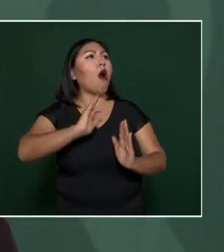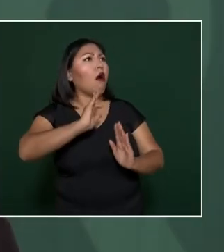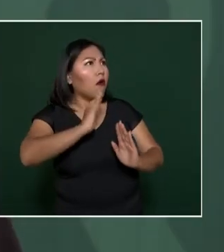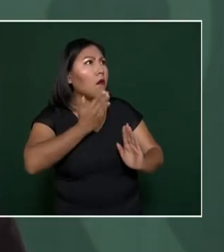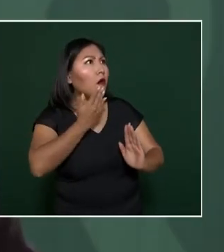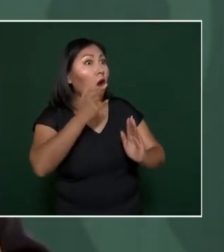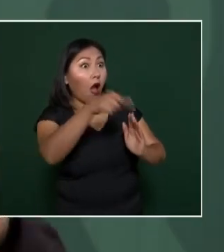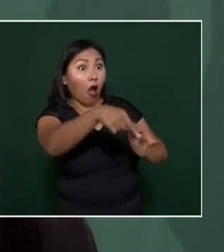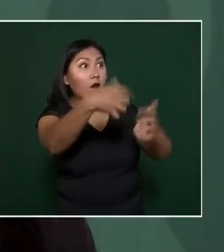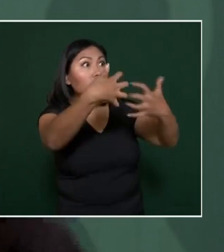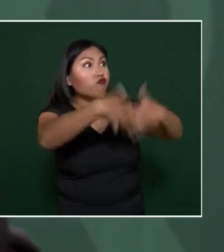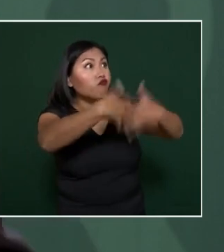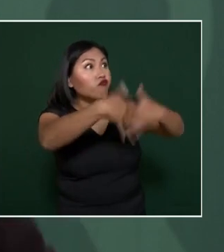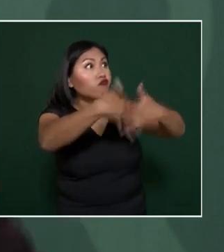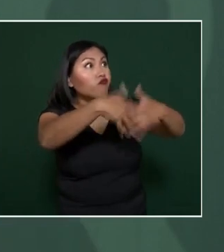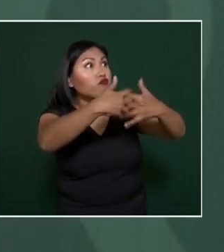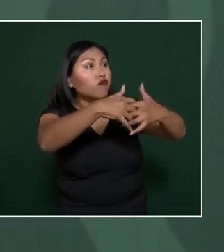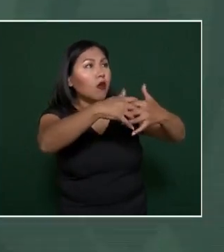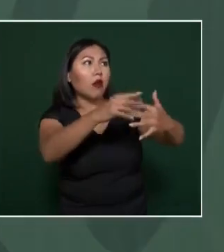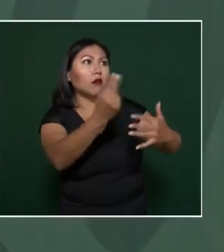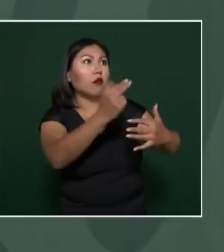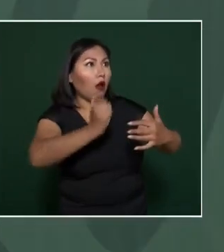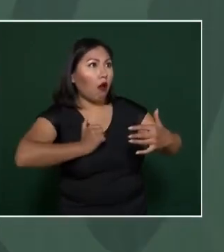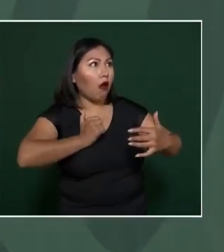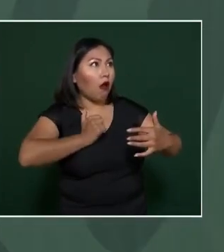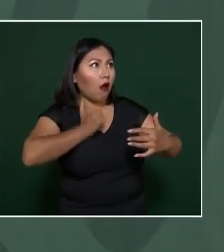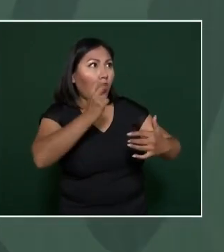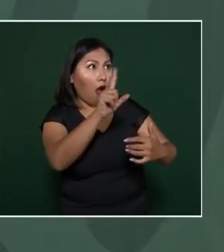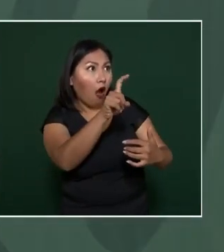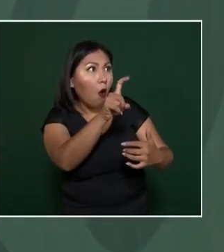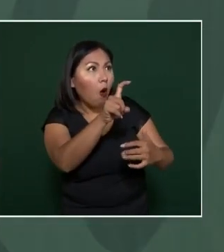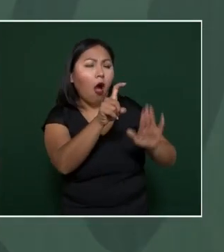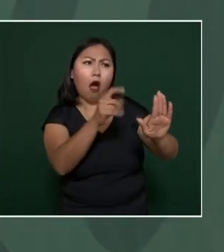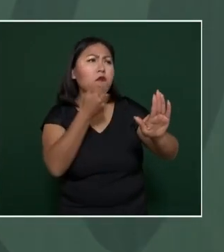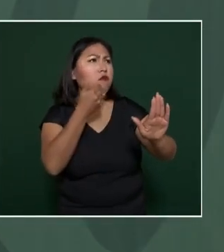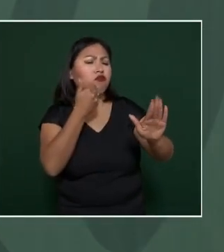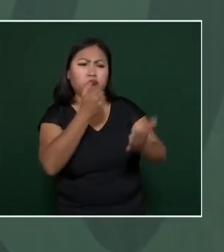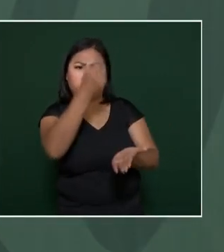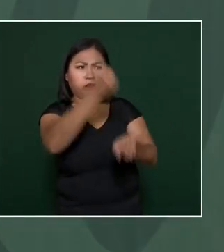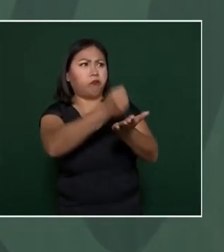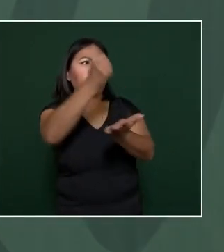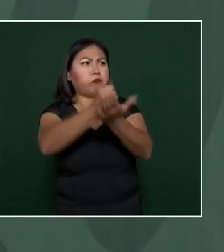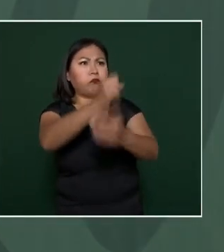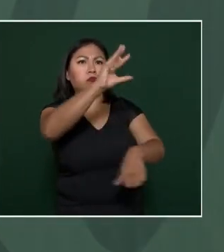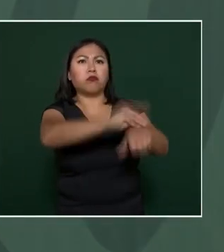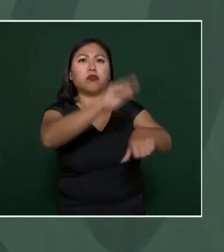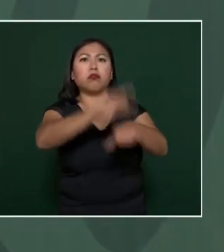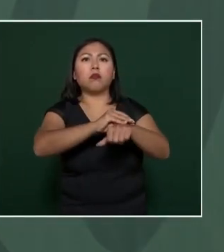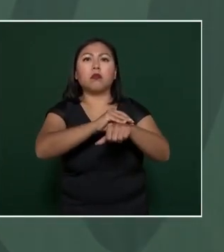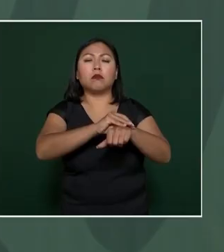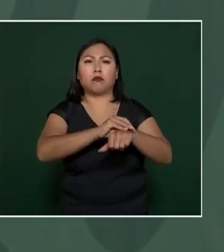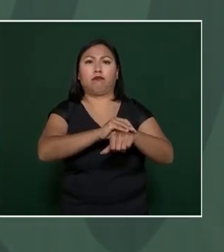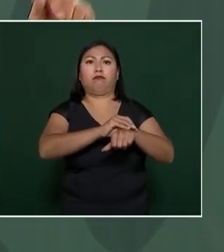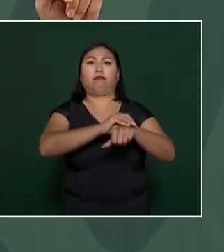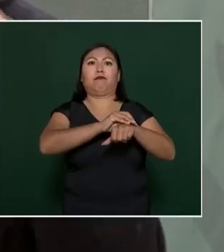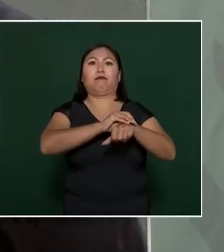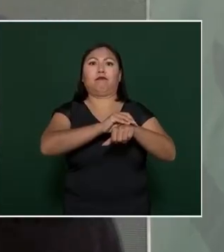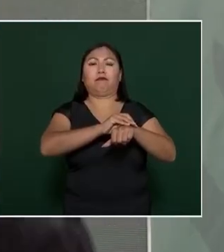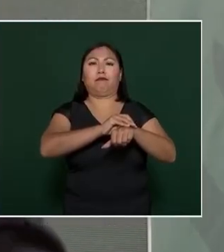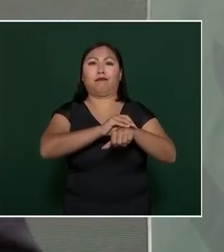permisos Pero además saben Para qué para producir la